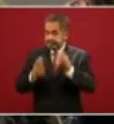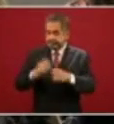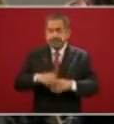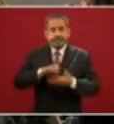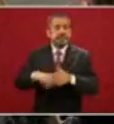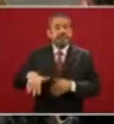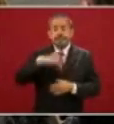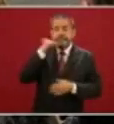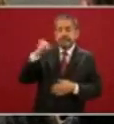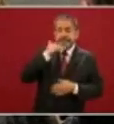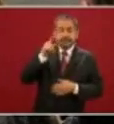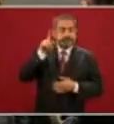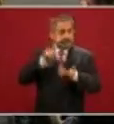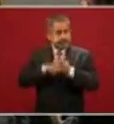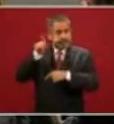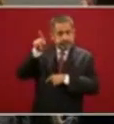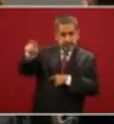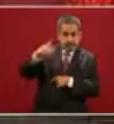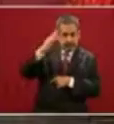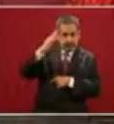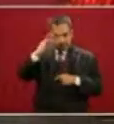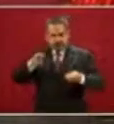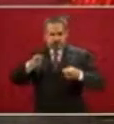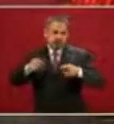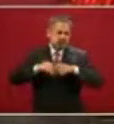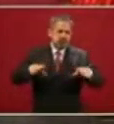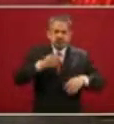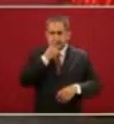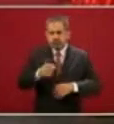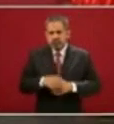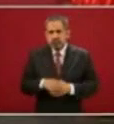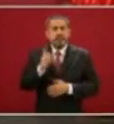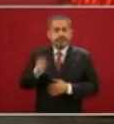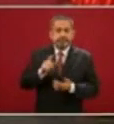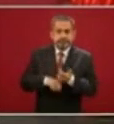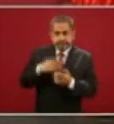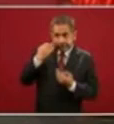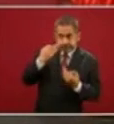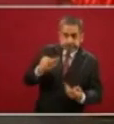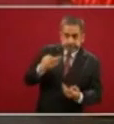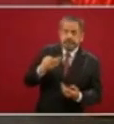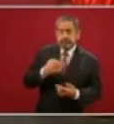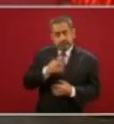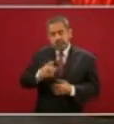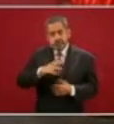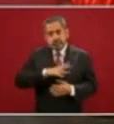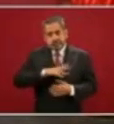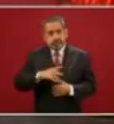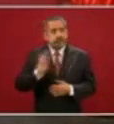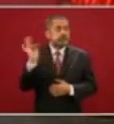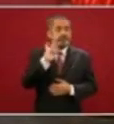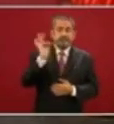liderazgo político del Estado comentó lo que es una realidad demostrable científicamente, que se espera